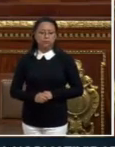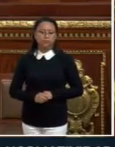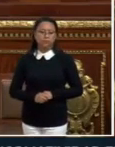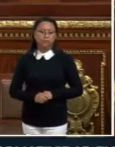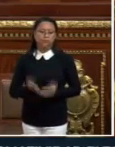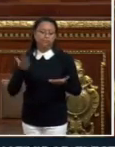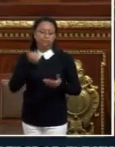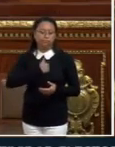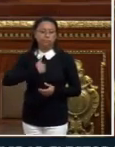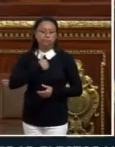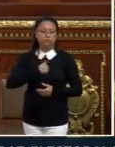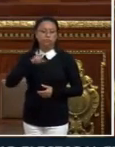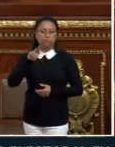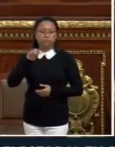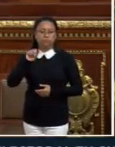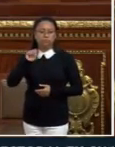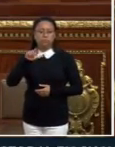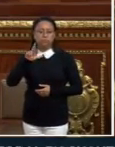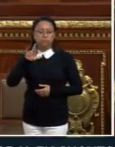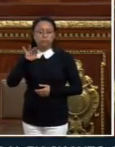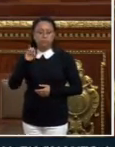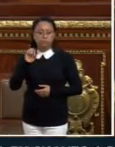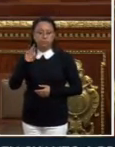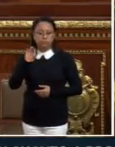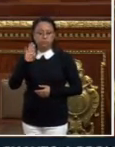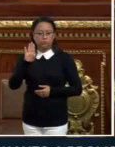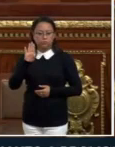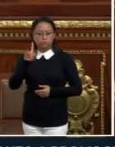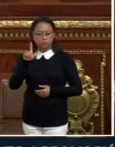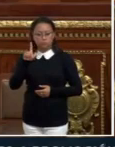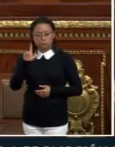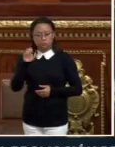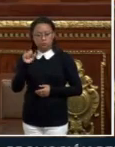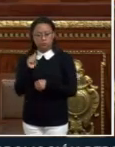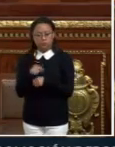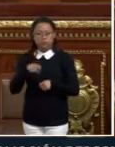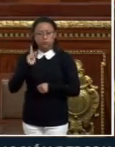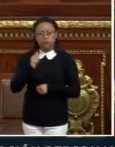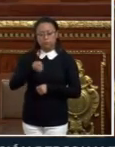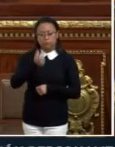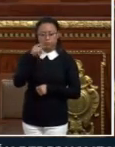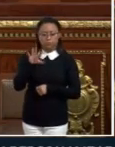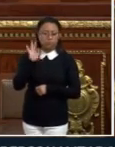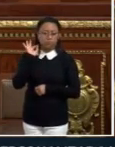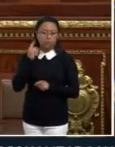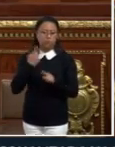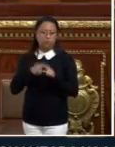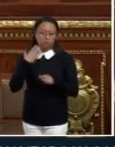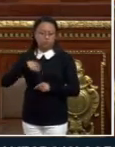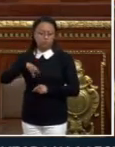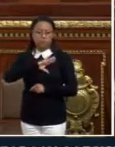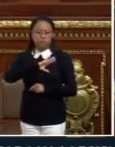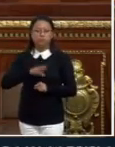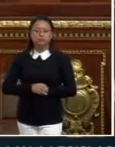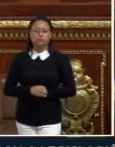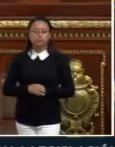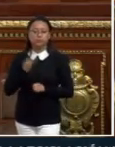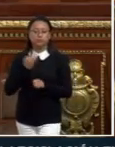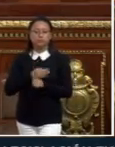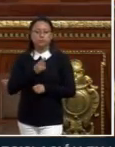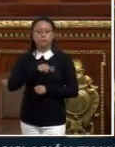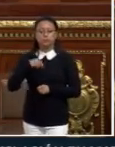pero la primera electa, pues, es Claudia Sheinbaum. Hablemos de la fiscal que